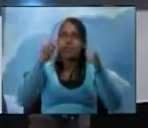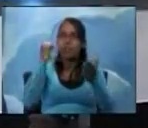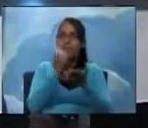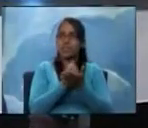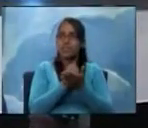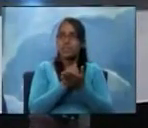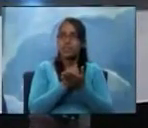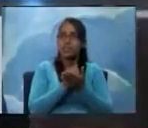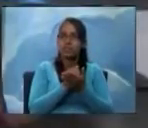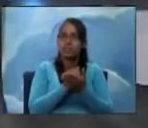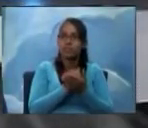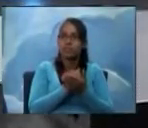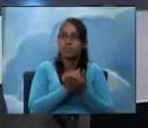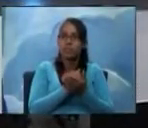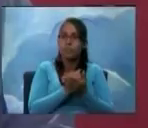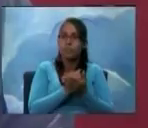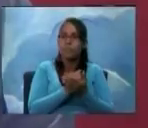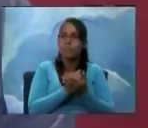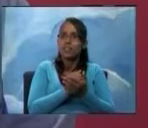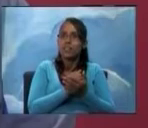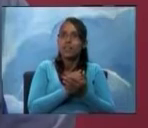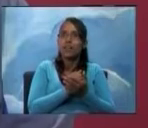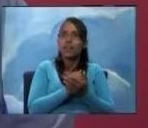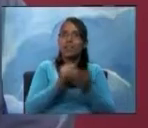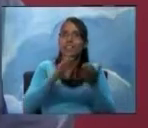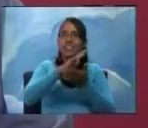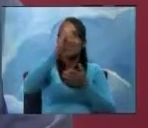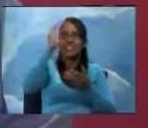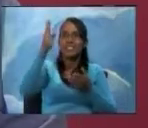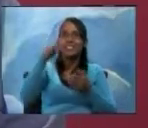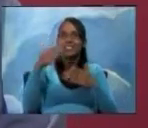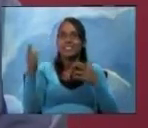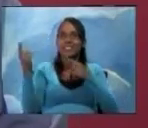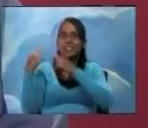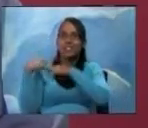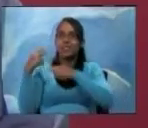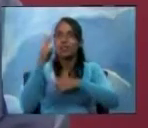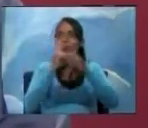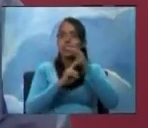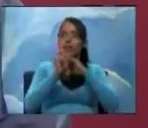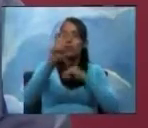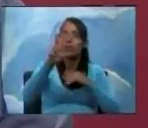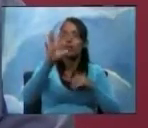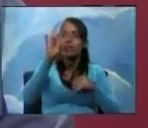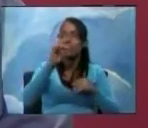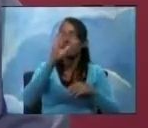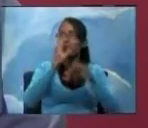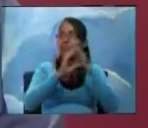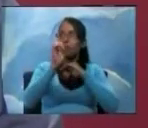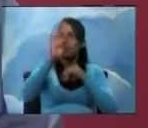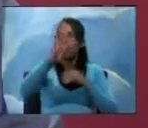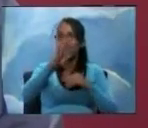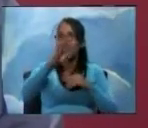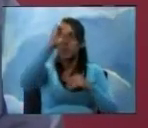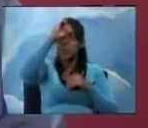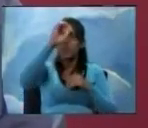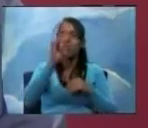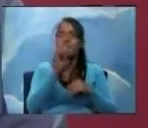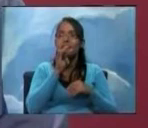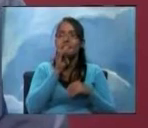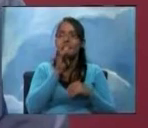Amén. Gloria a Dios. Pues me corresponde el verso 28 del capítulo 4 de Efesios, cual estamos